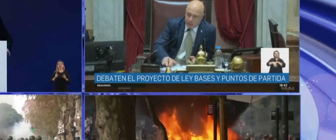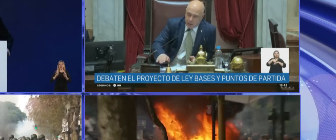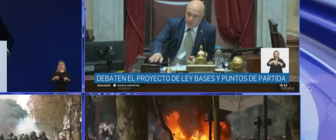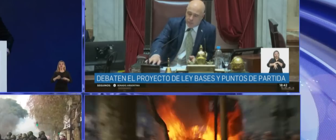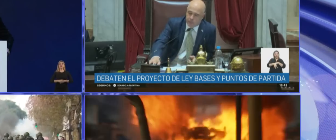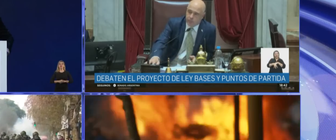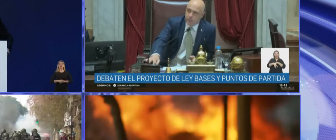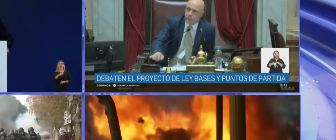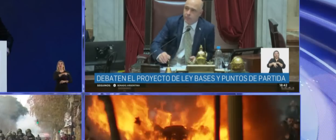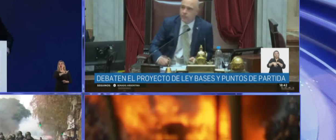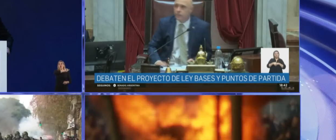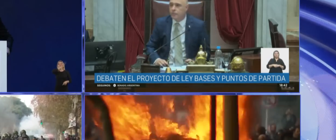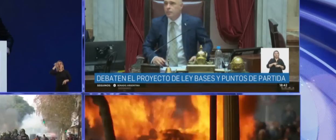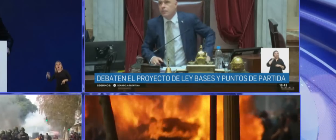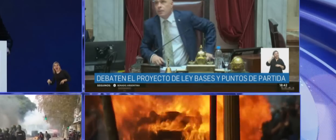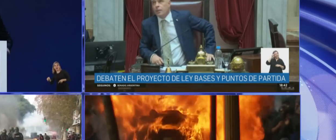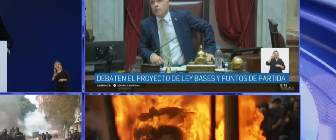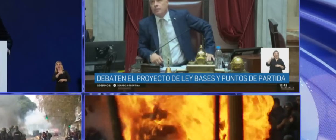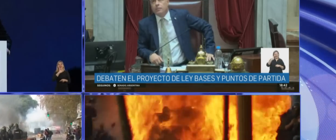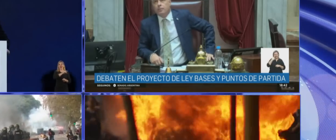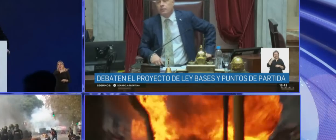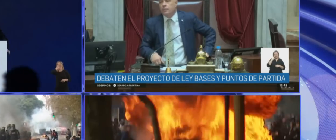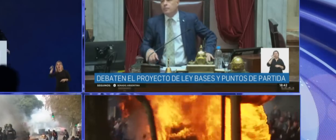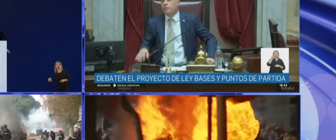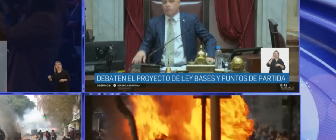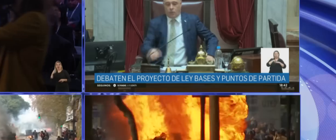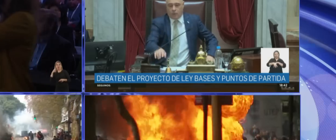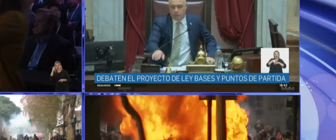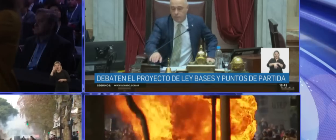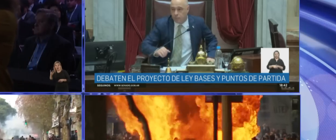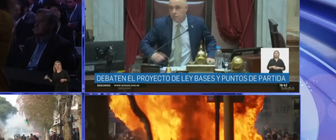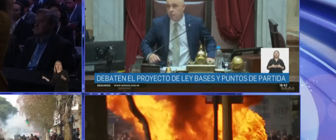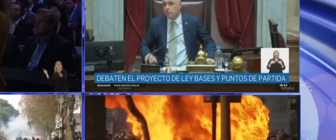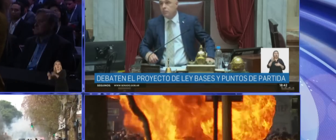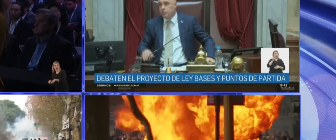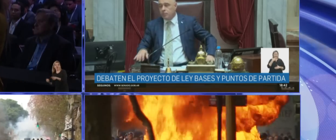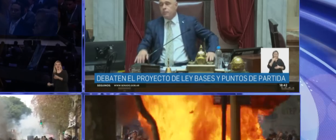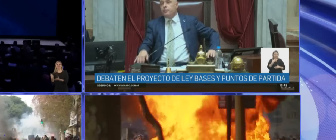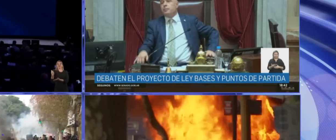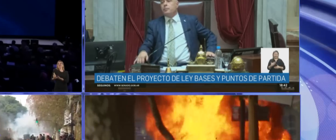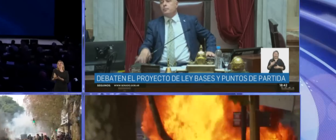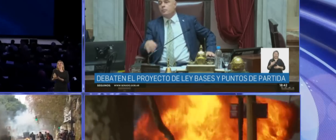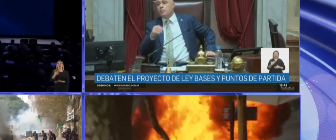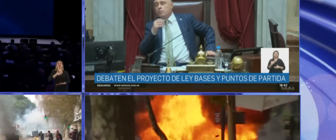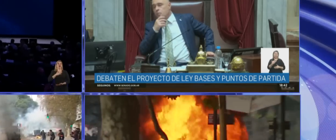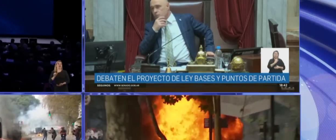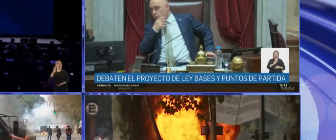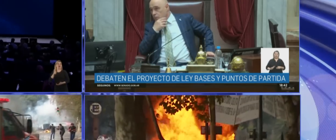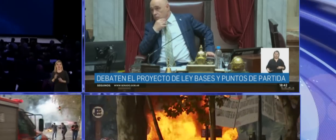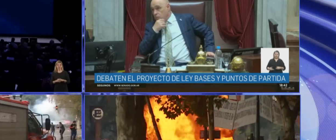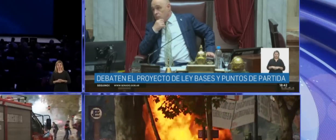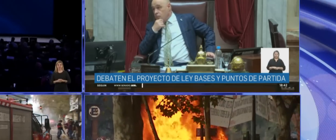redentores a inicios de 2024. Bueno, por suerte no fuimos tan